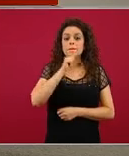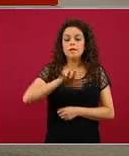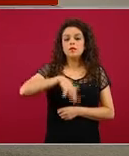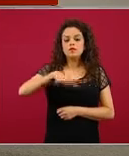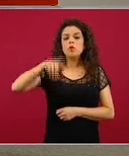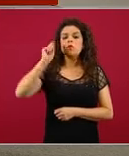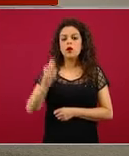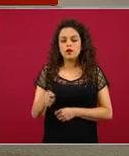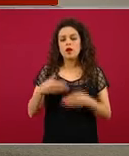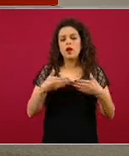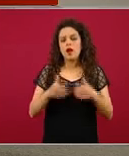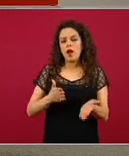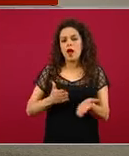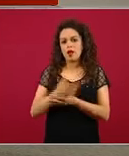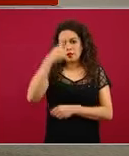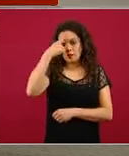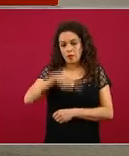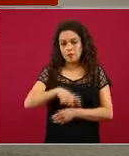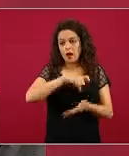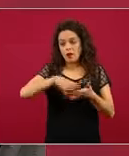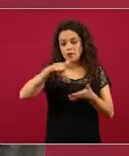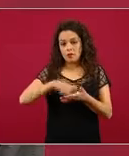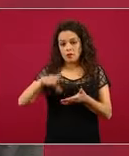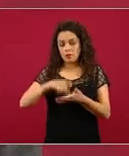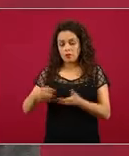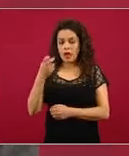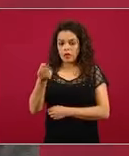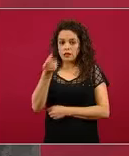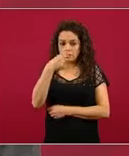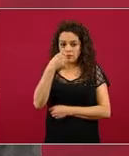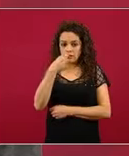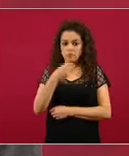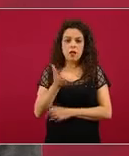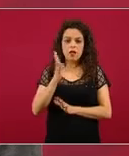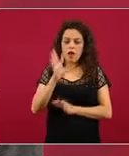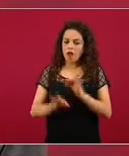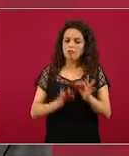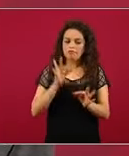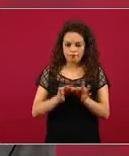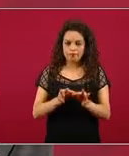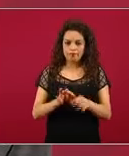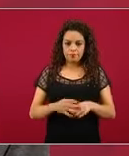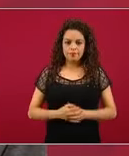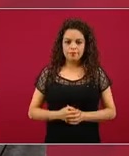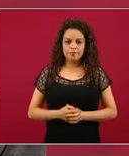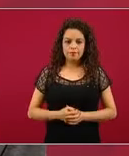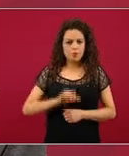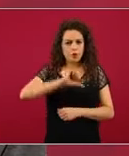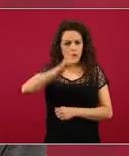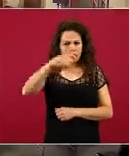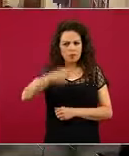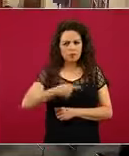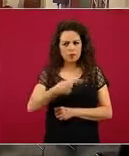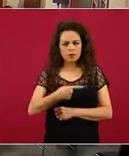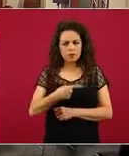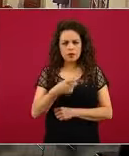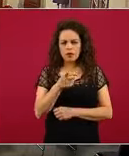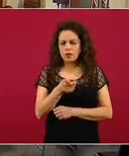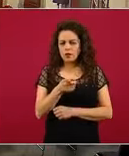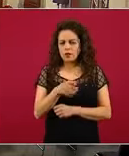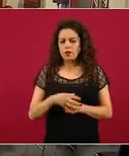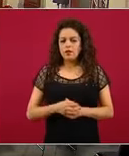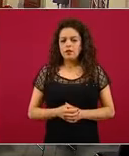el acceso a mercados de estos medicamentos, y esto ya quedó subsanado. Su otra pregunta. ¿Por qué hasta el